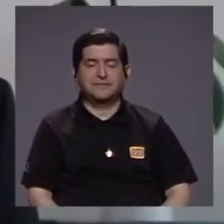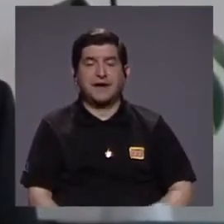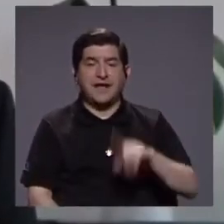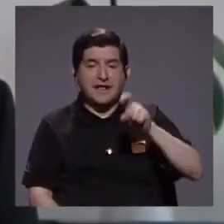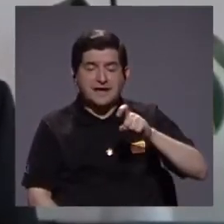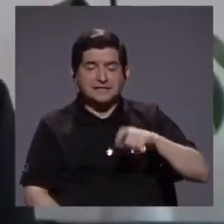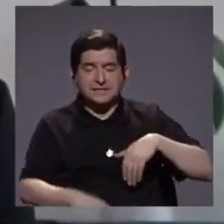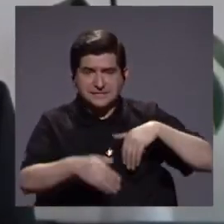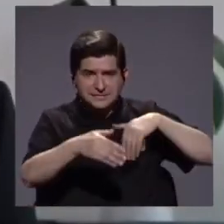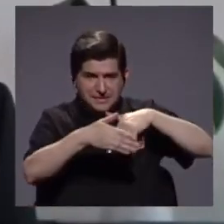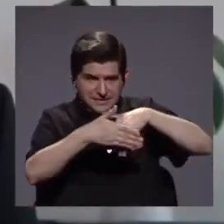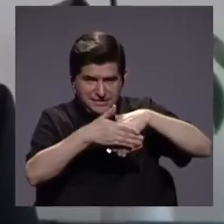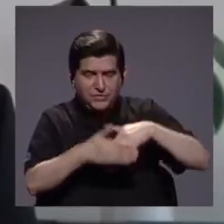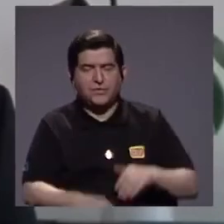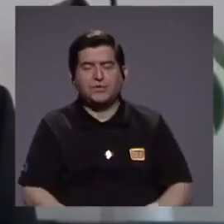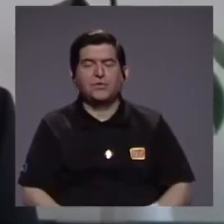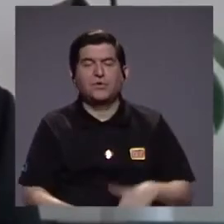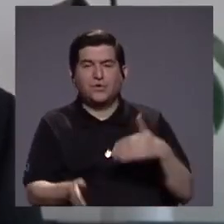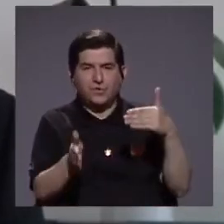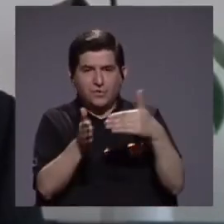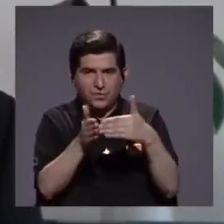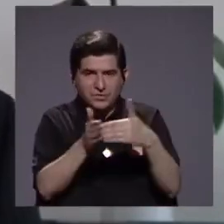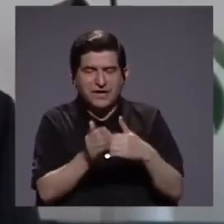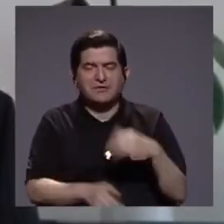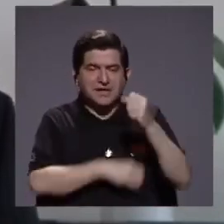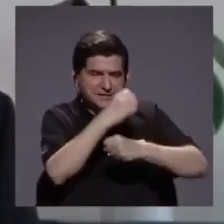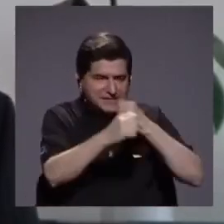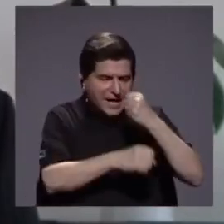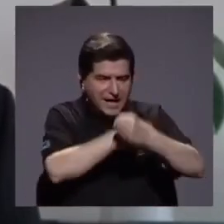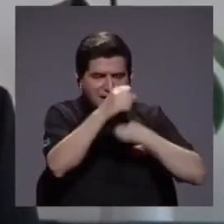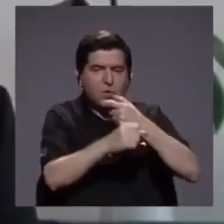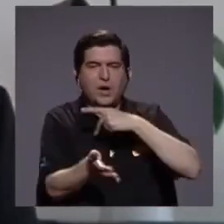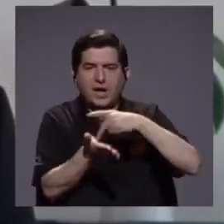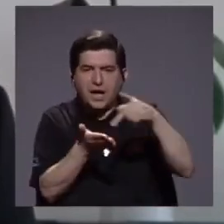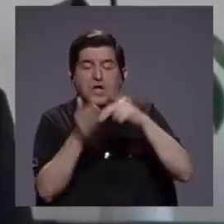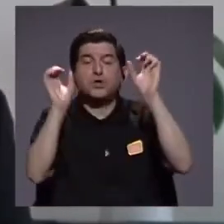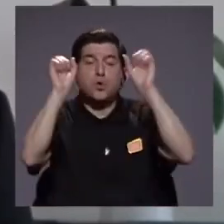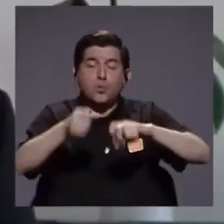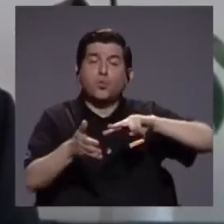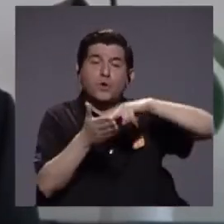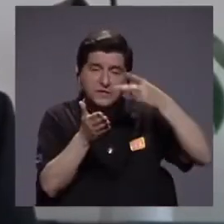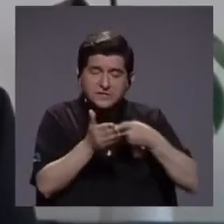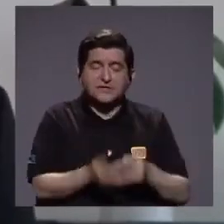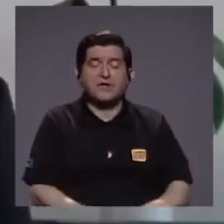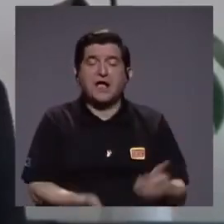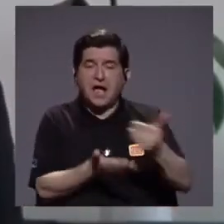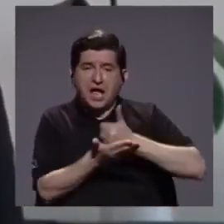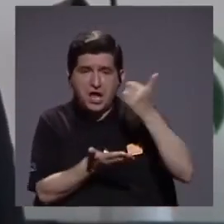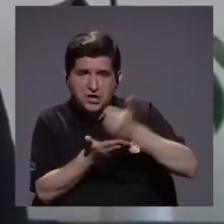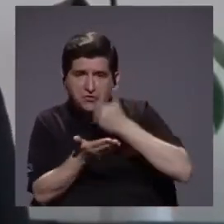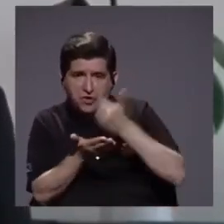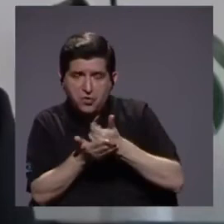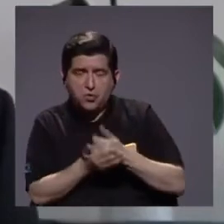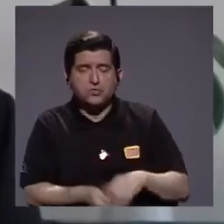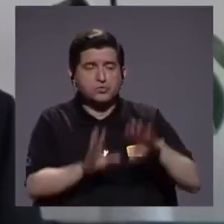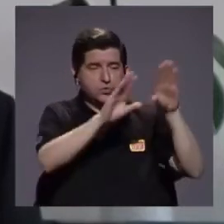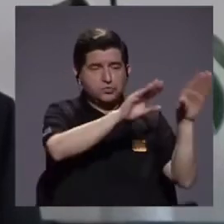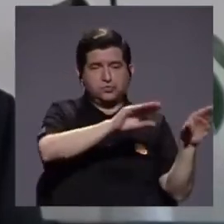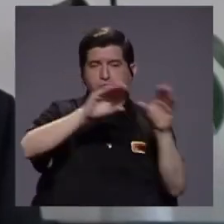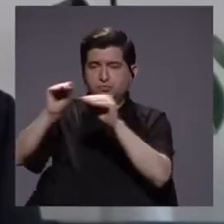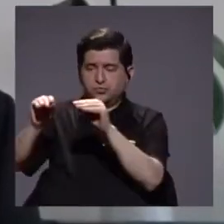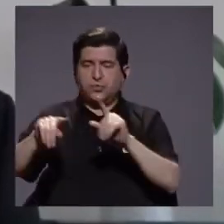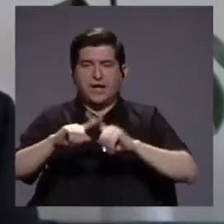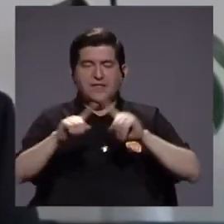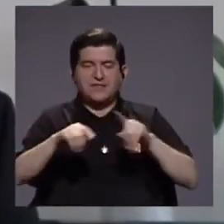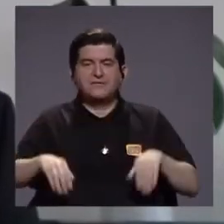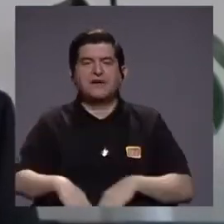tope, restablecer el tope en las anualidades para los salarios podría generar recursos que puedan ser trasladados a las